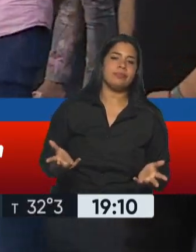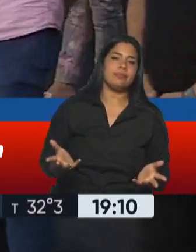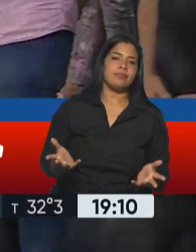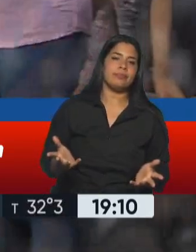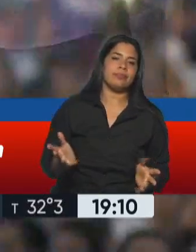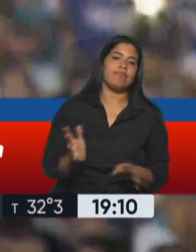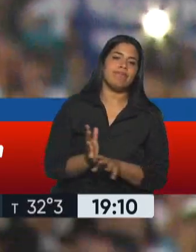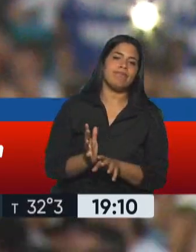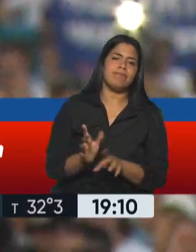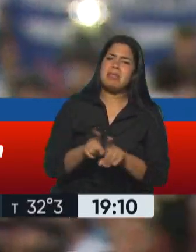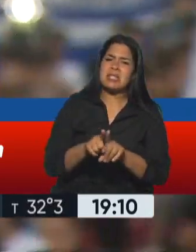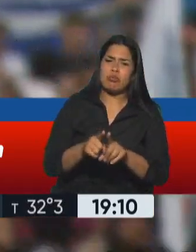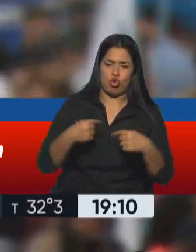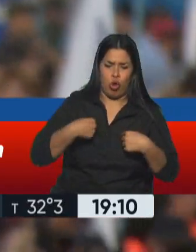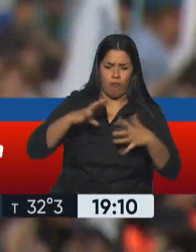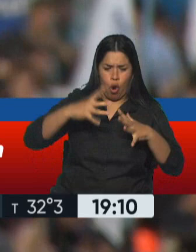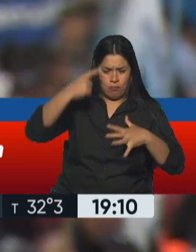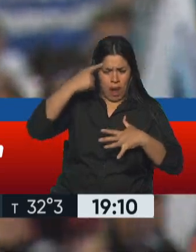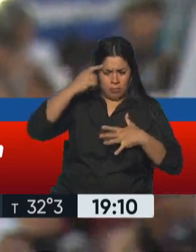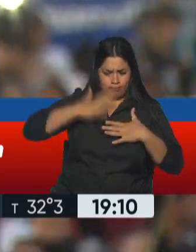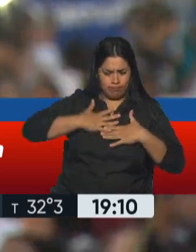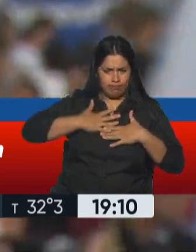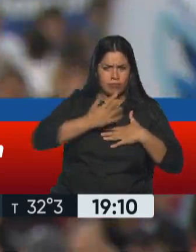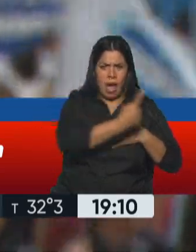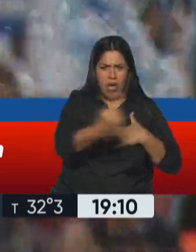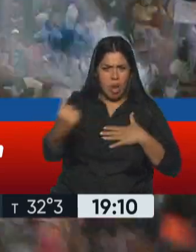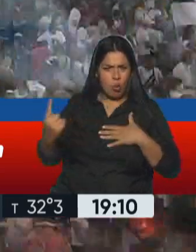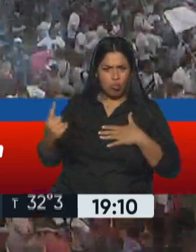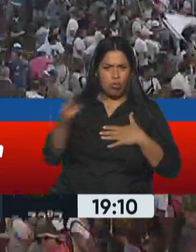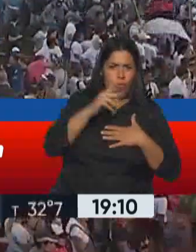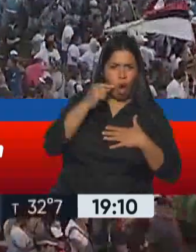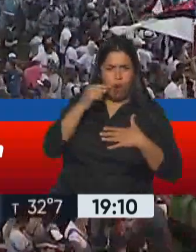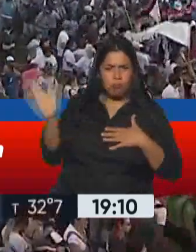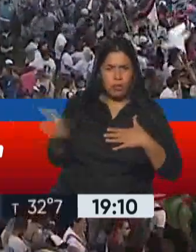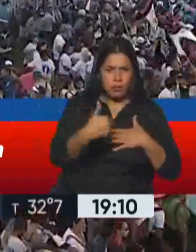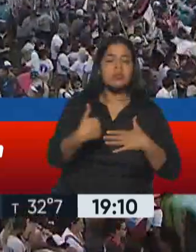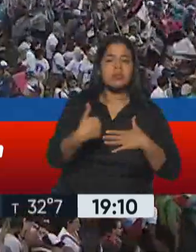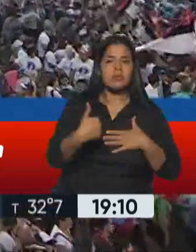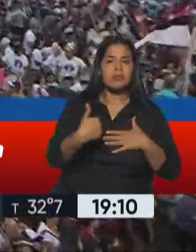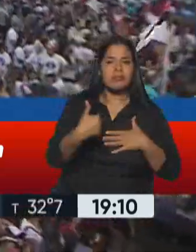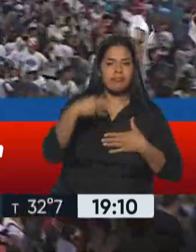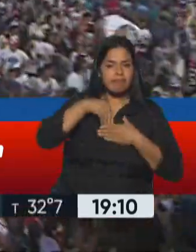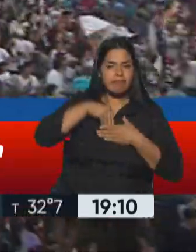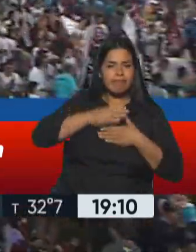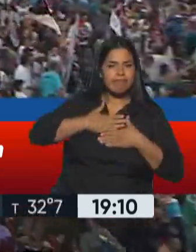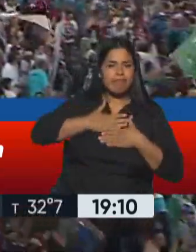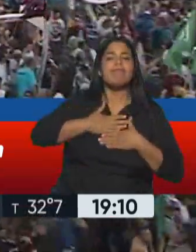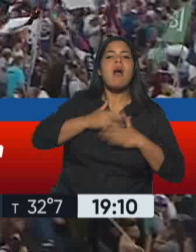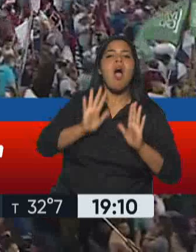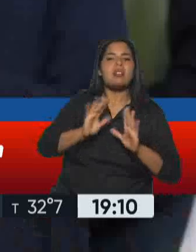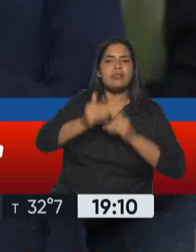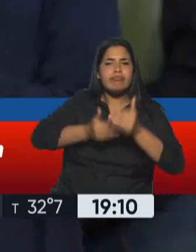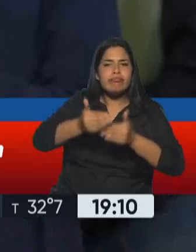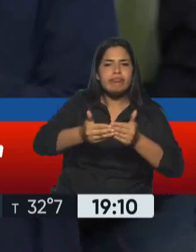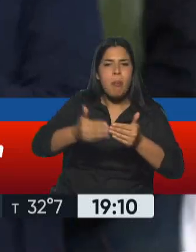íntima convicción mía y de cada uno de nosotros y nosotras se alberga como salida para el país.